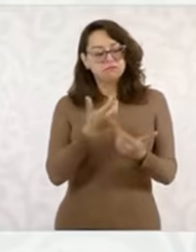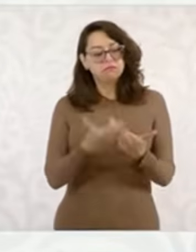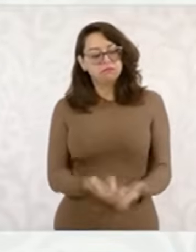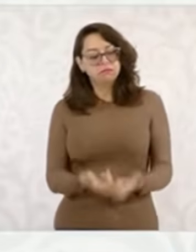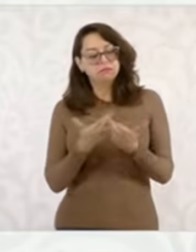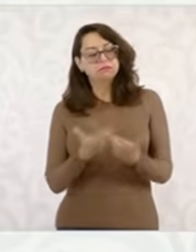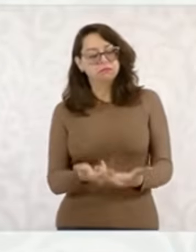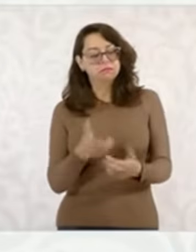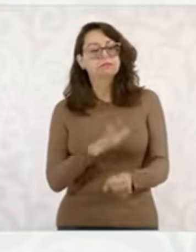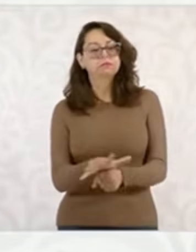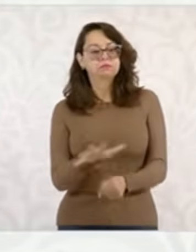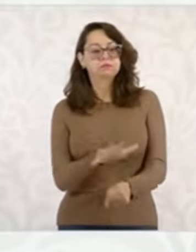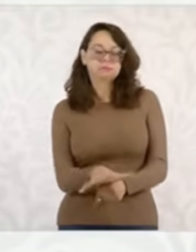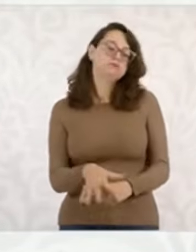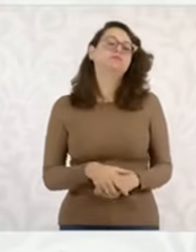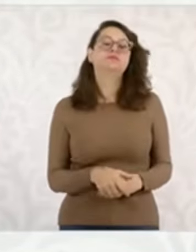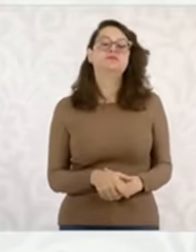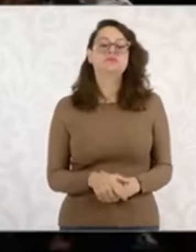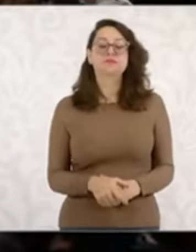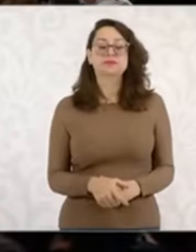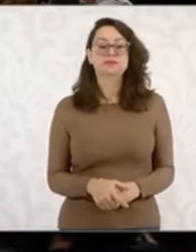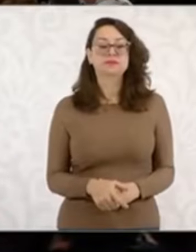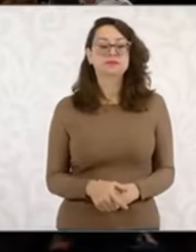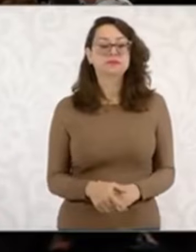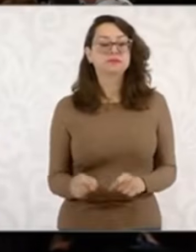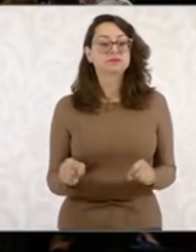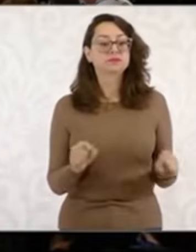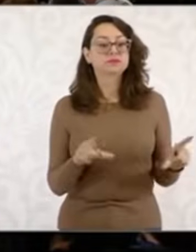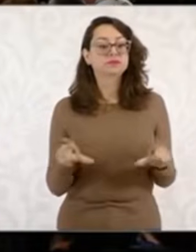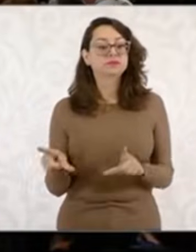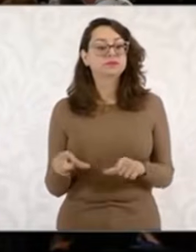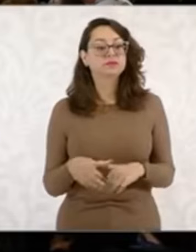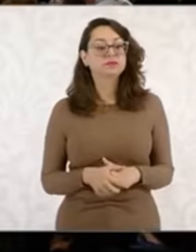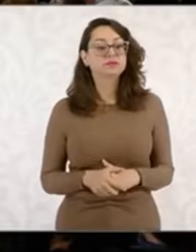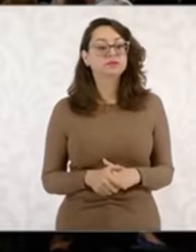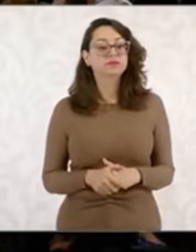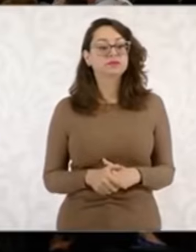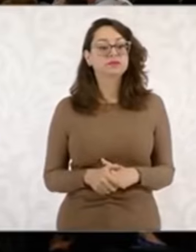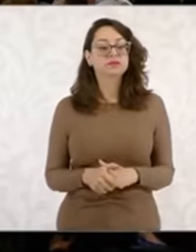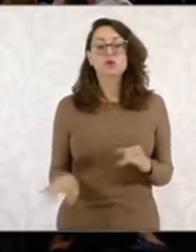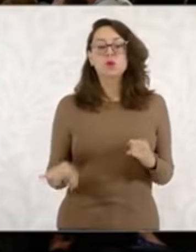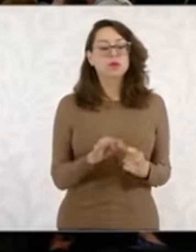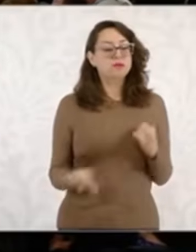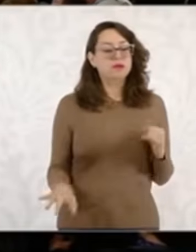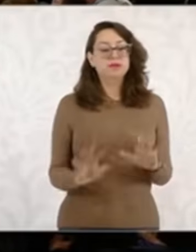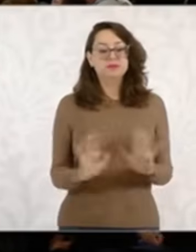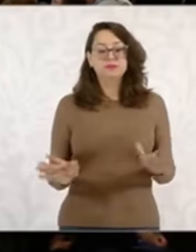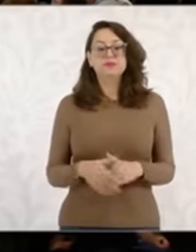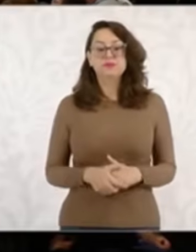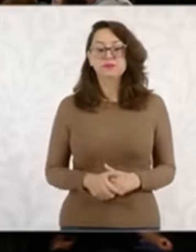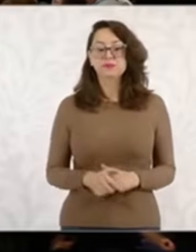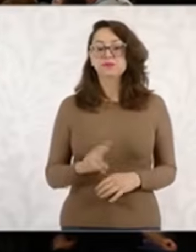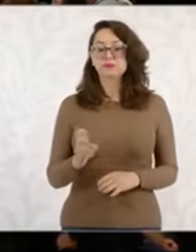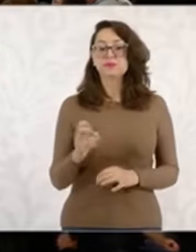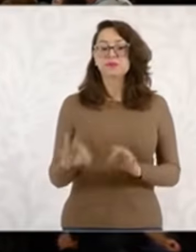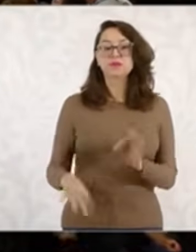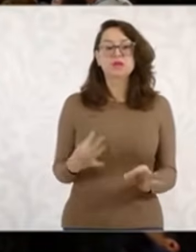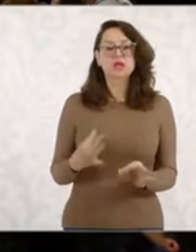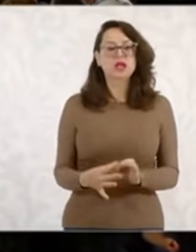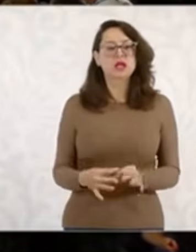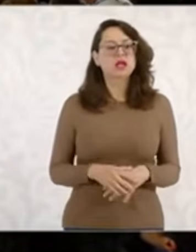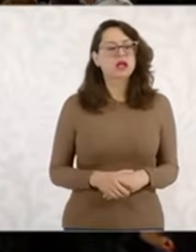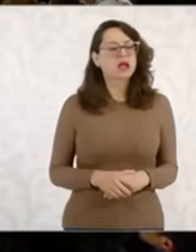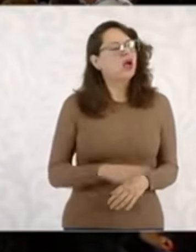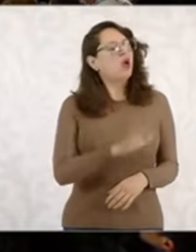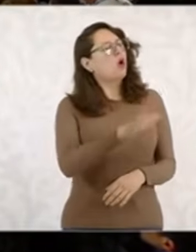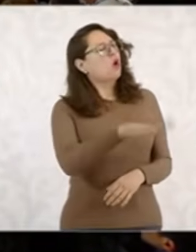están bastante bien. Creo que es la última lámina, no sé si hay otra, es la última. Es cuanto, Octavio, ¿por qué no presidenta. explicas